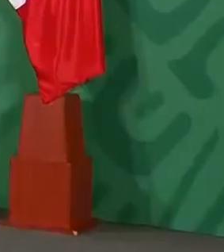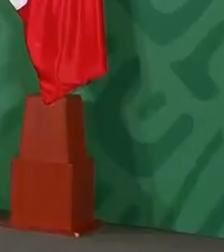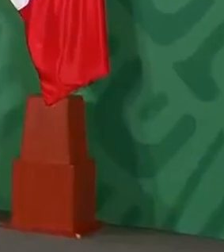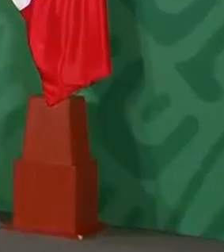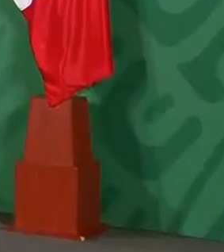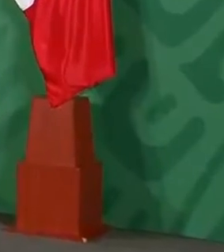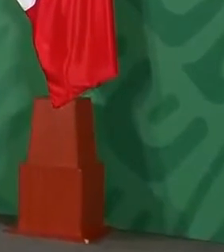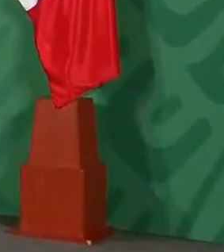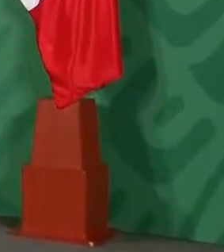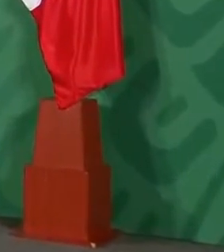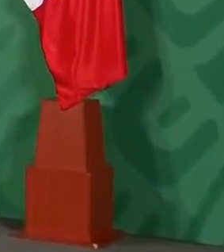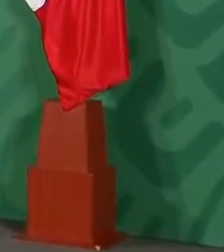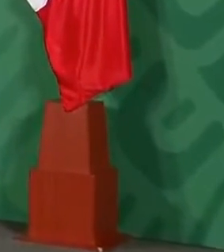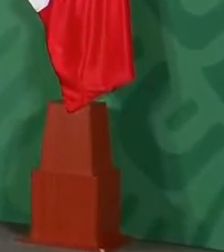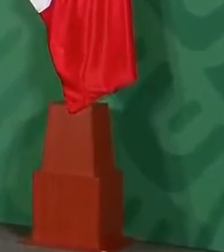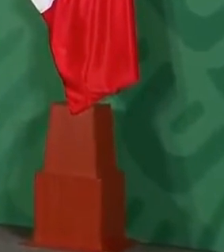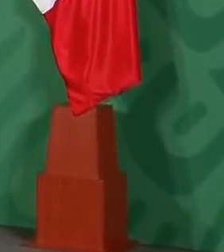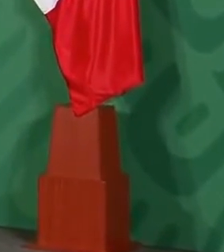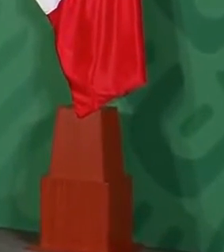y exacto,